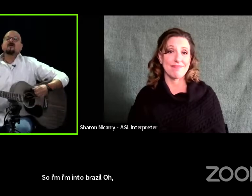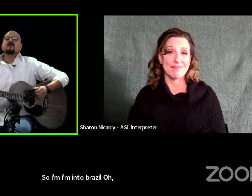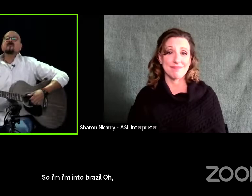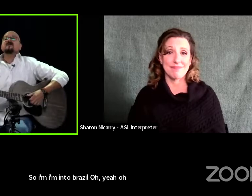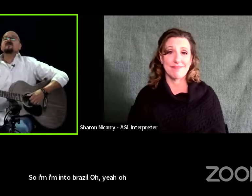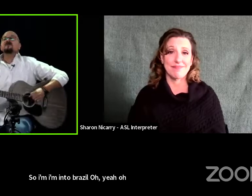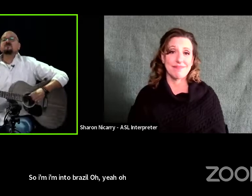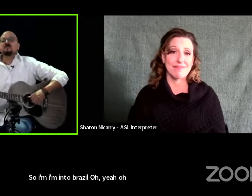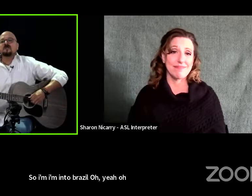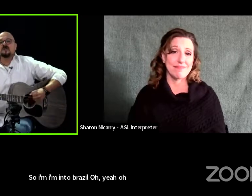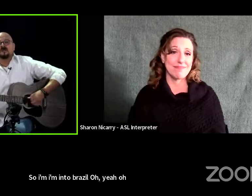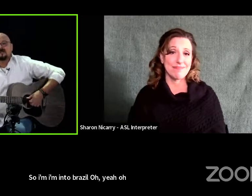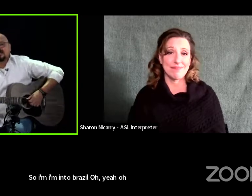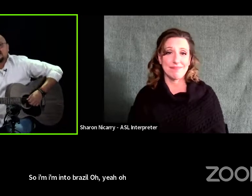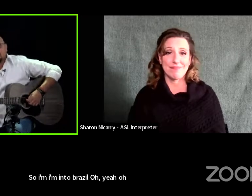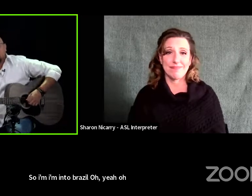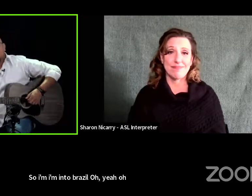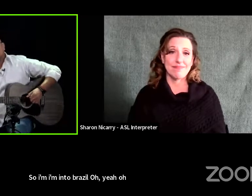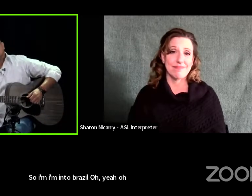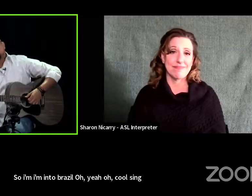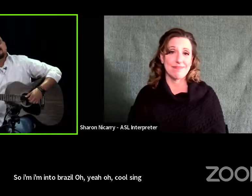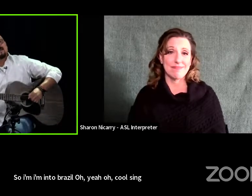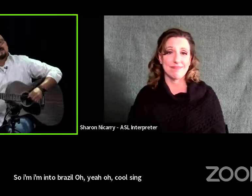Yeah. Ojos